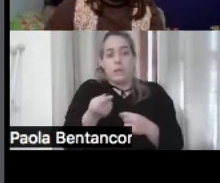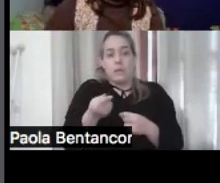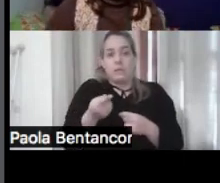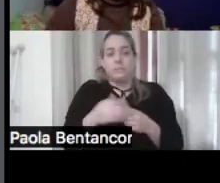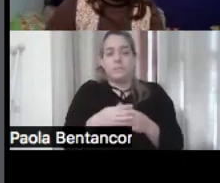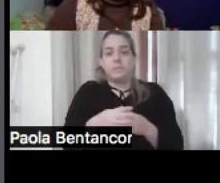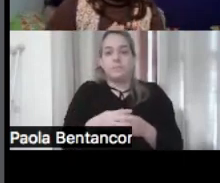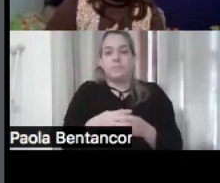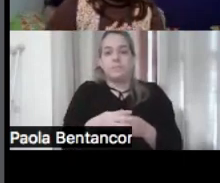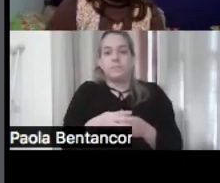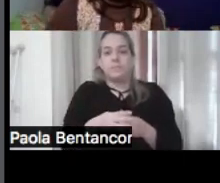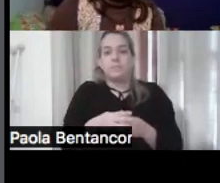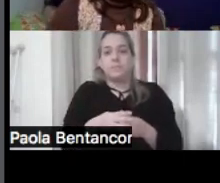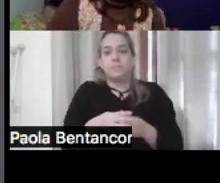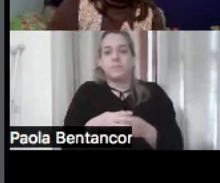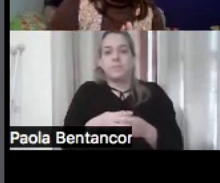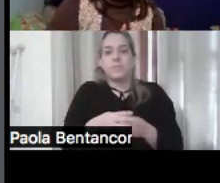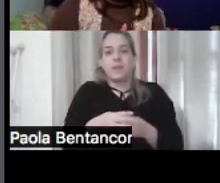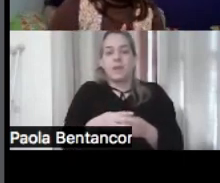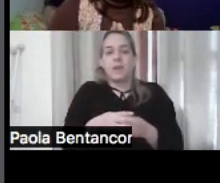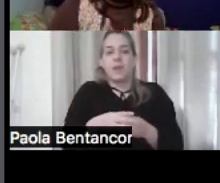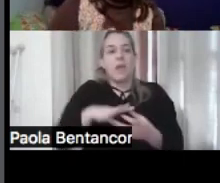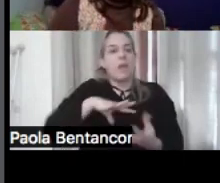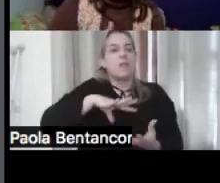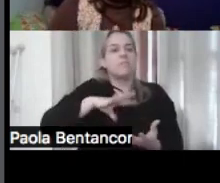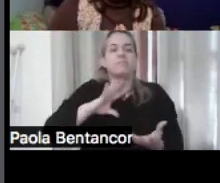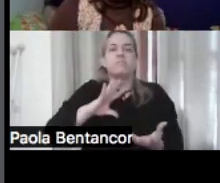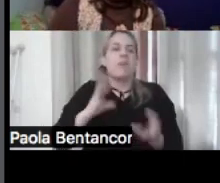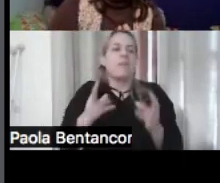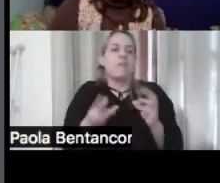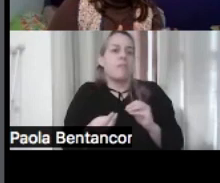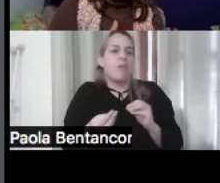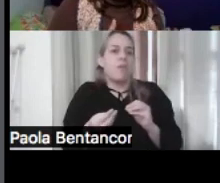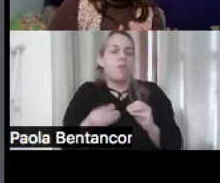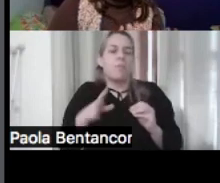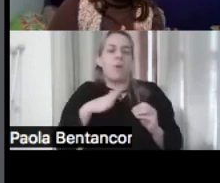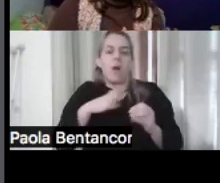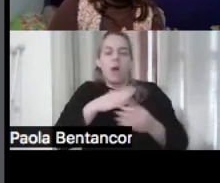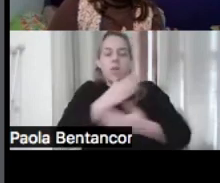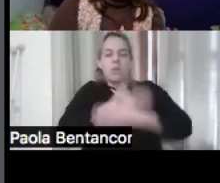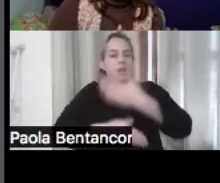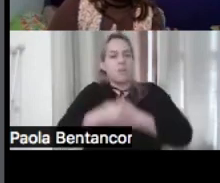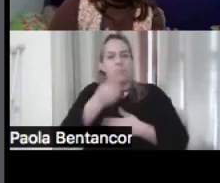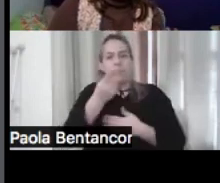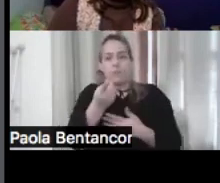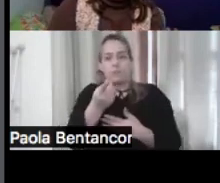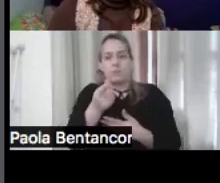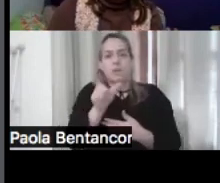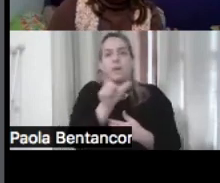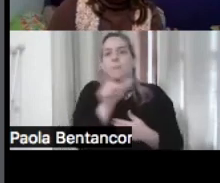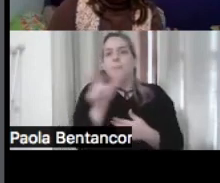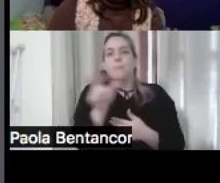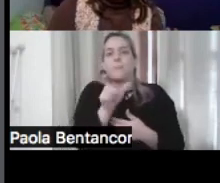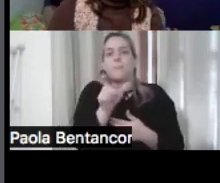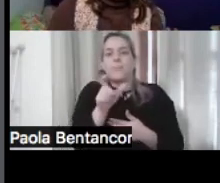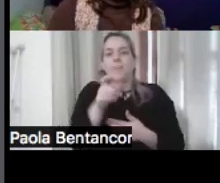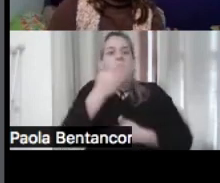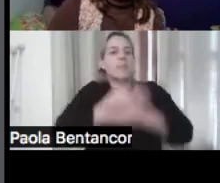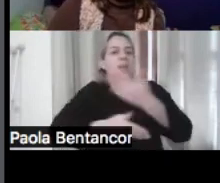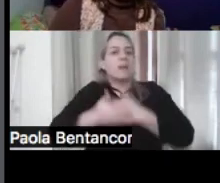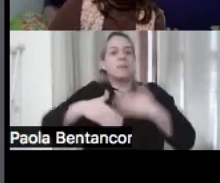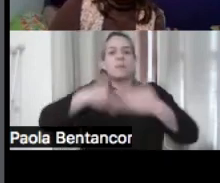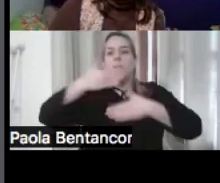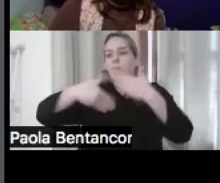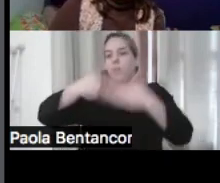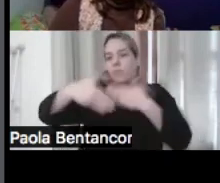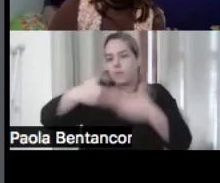una gran generalidad diferentes formas en que se da la discapacidad. Tenemos el concepto de discapacidad motora,